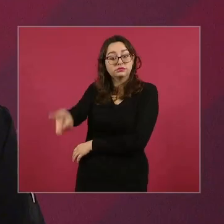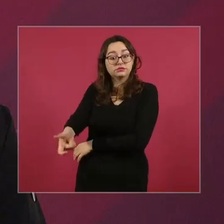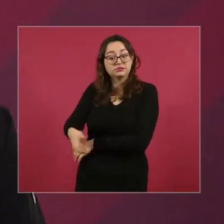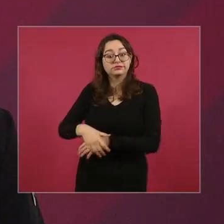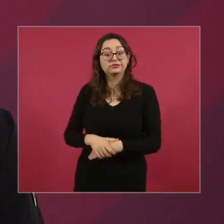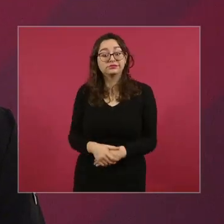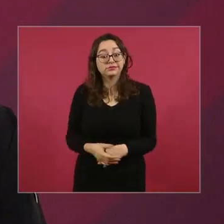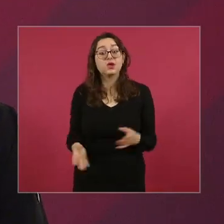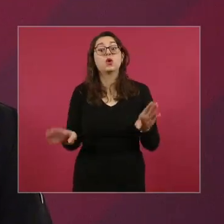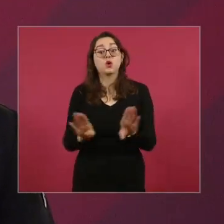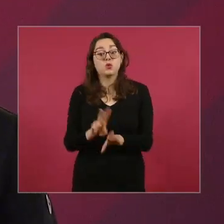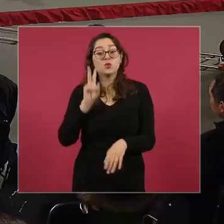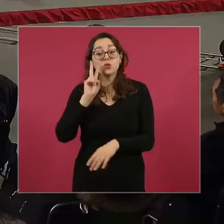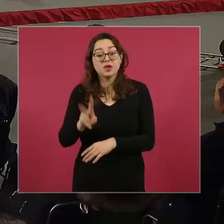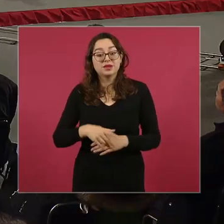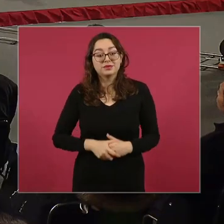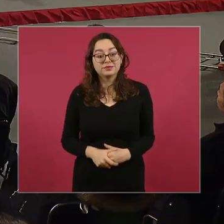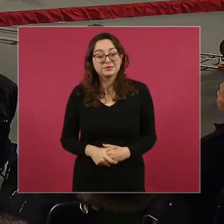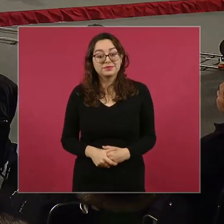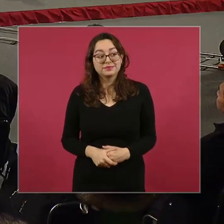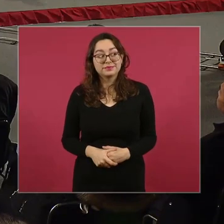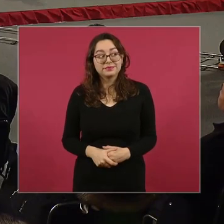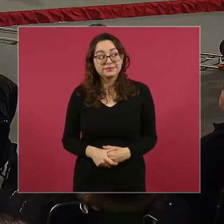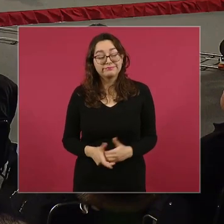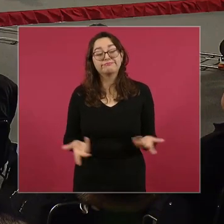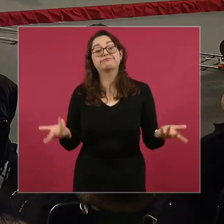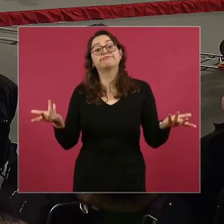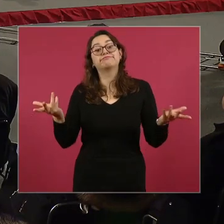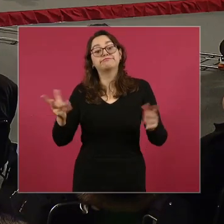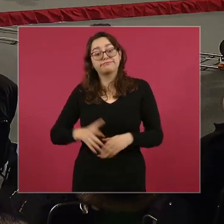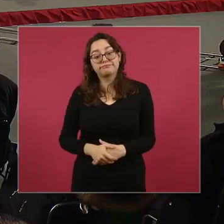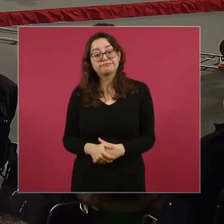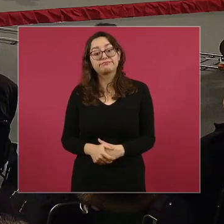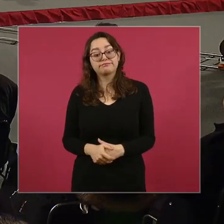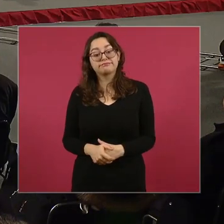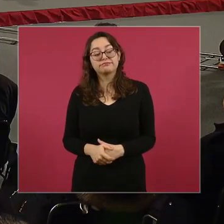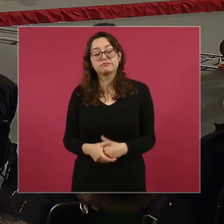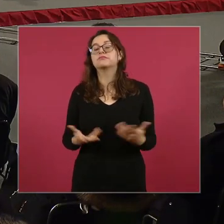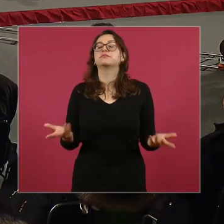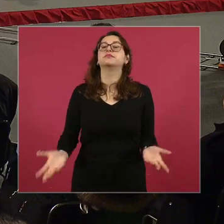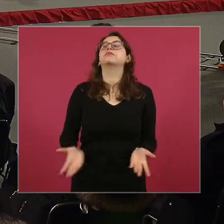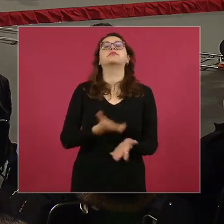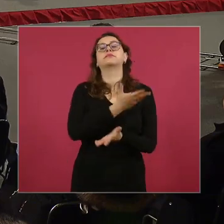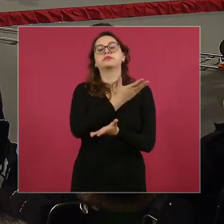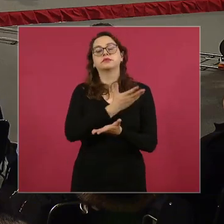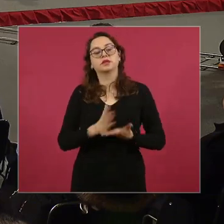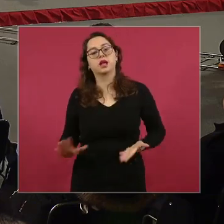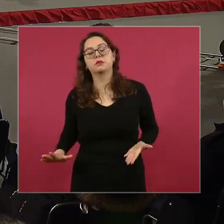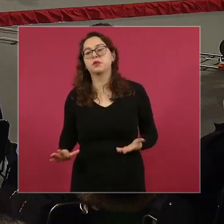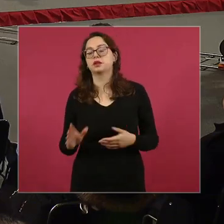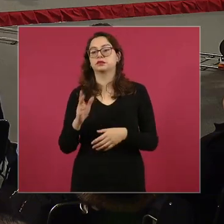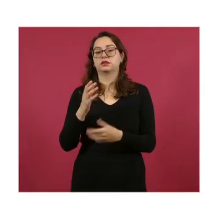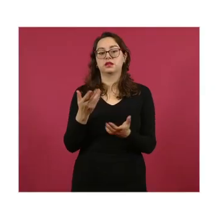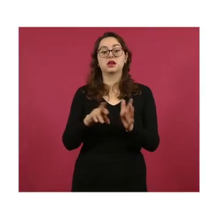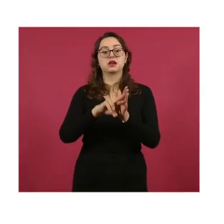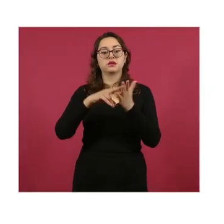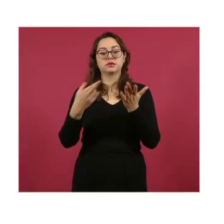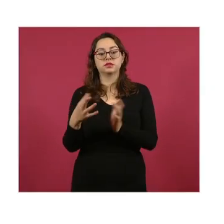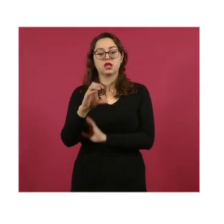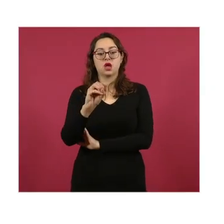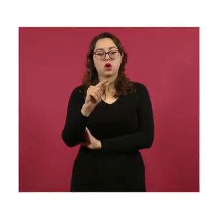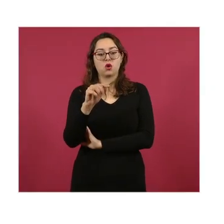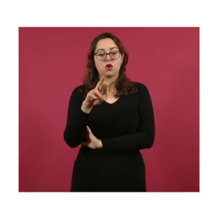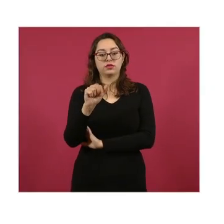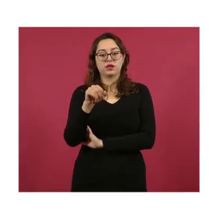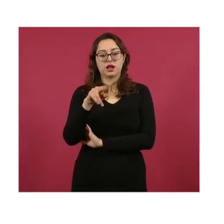Bueno. Además, la revista Contralínea ha documentado ese caso y otros como el de la